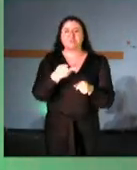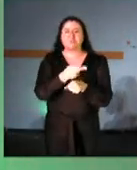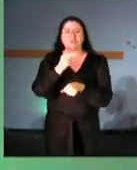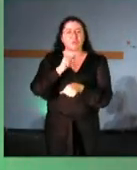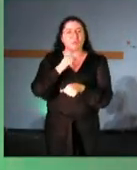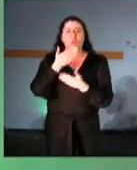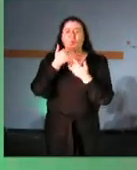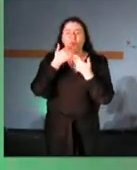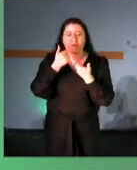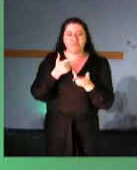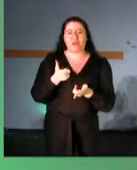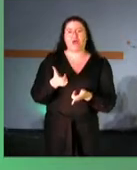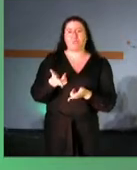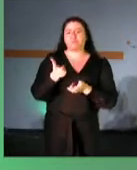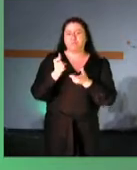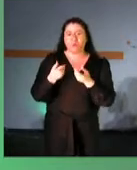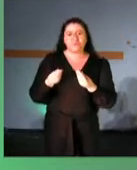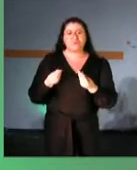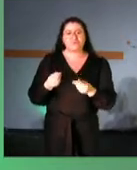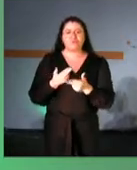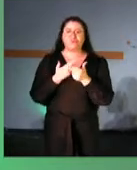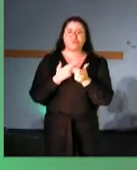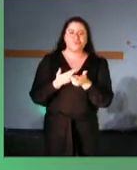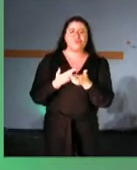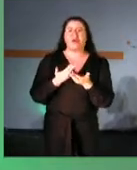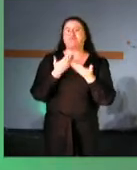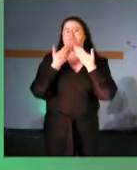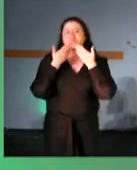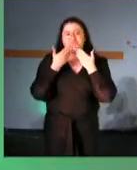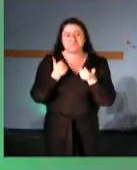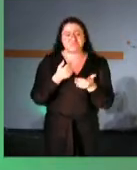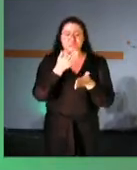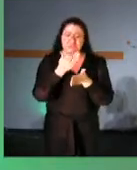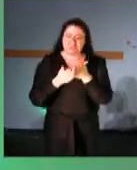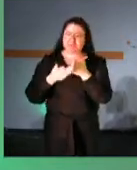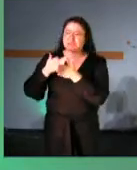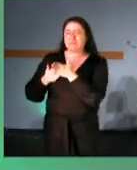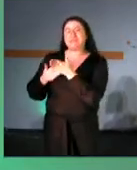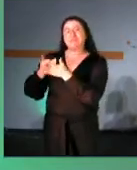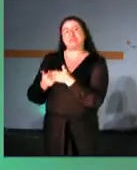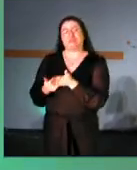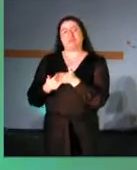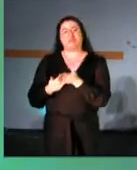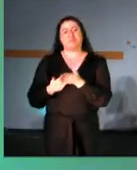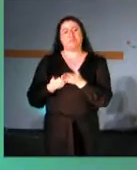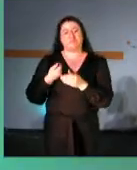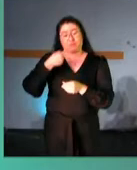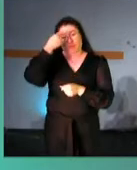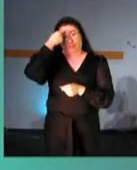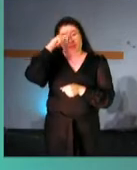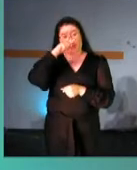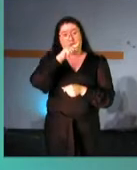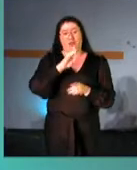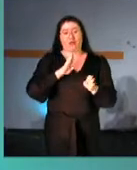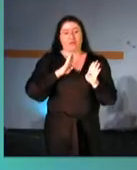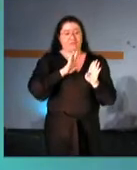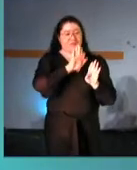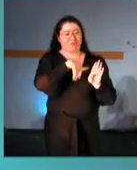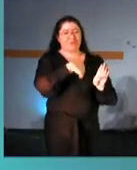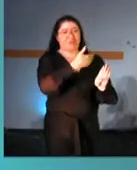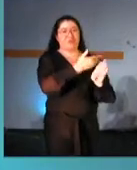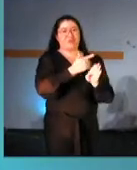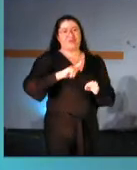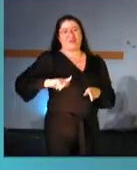armas ni suficientes pertrechos para vencer militarmente a la Guardia de